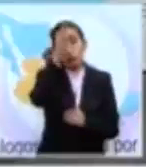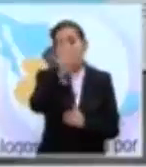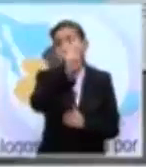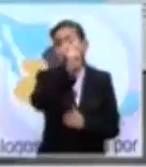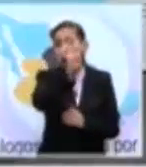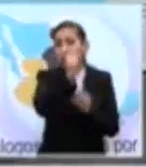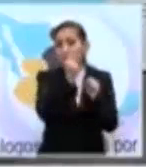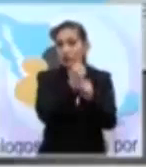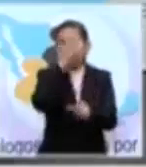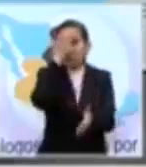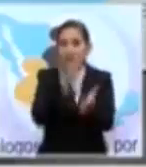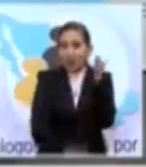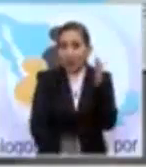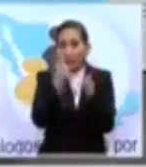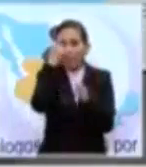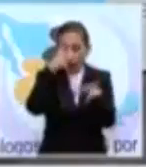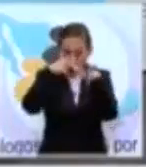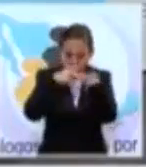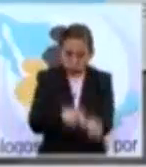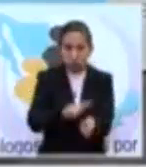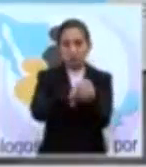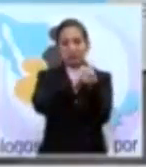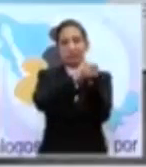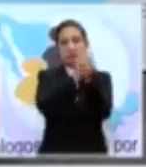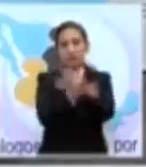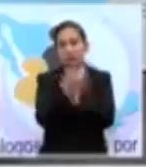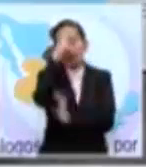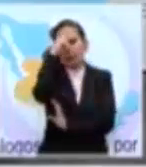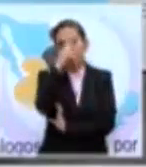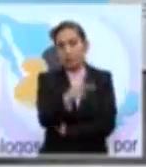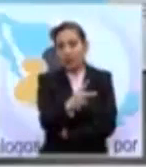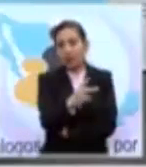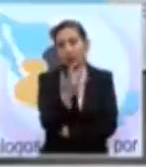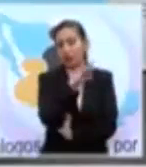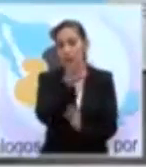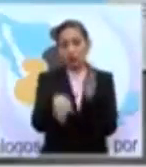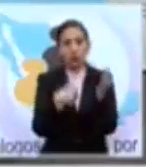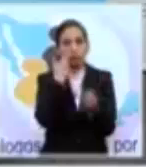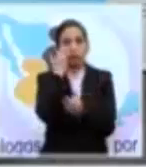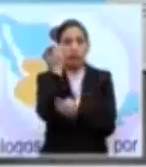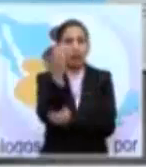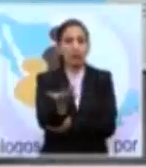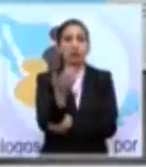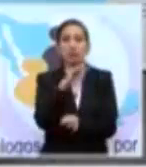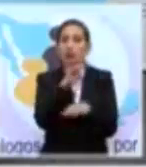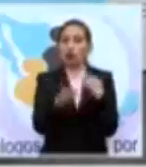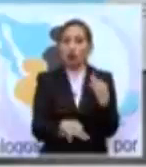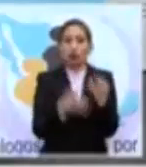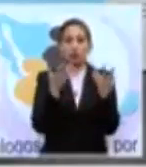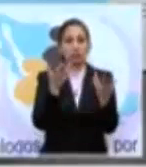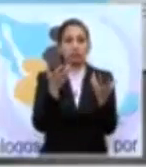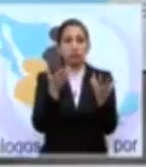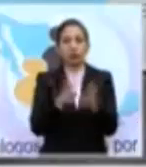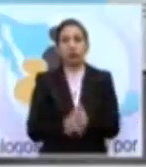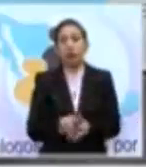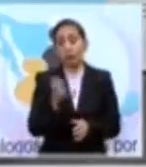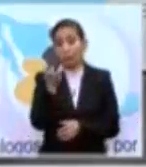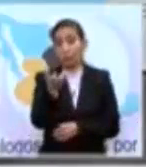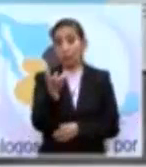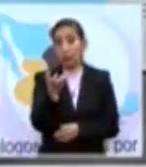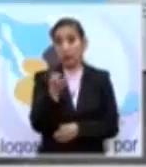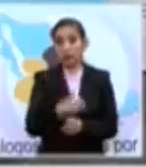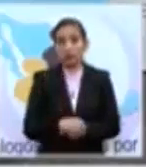4 años más para seguir transformando el México que todos queremos y que todos deseamos. Por